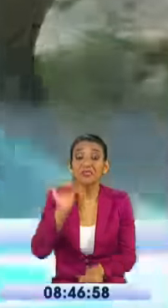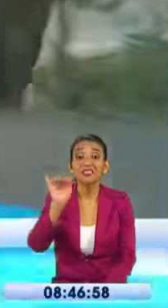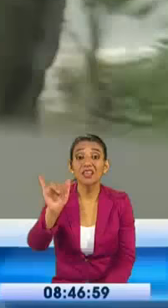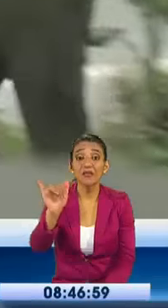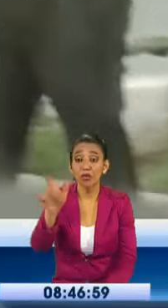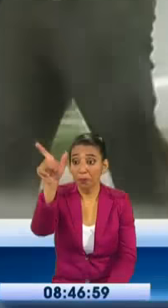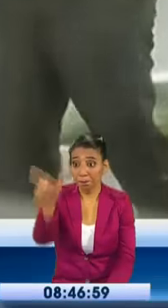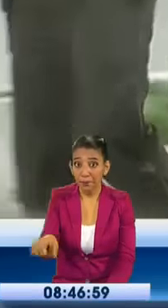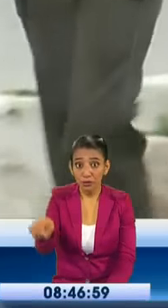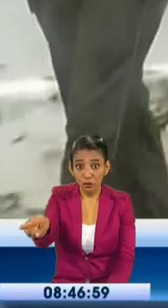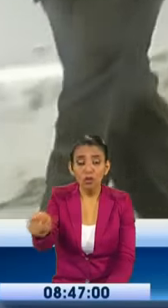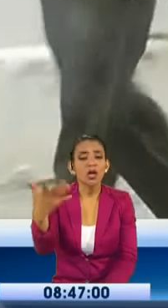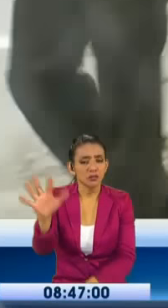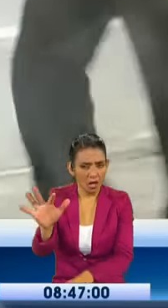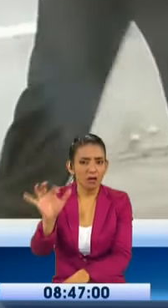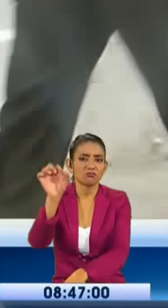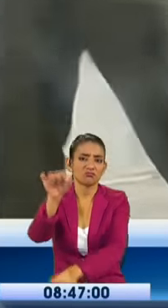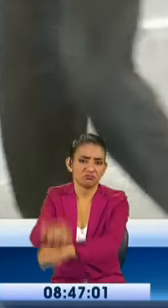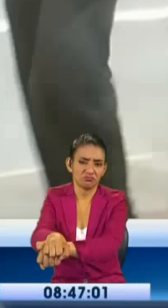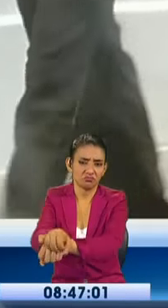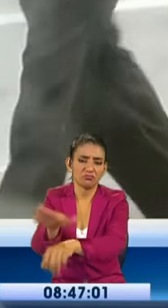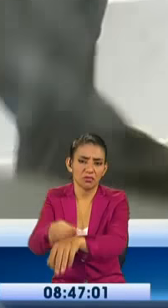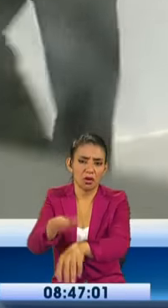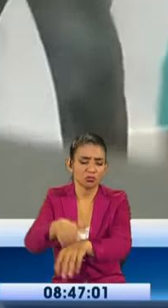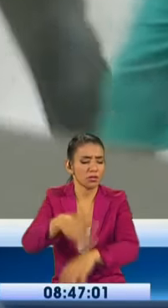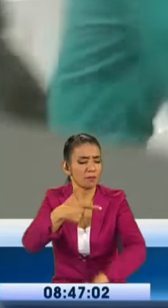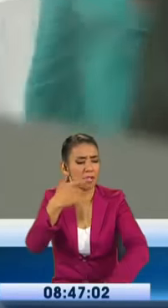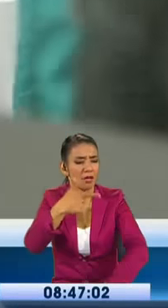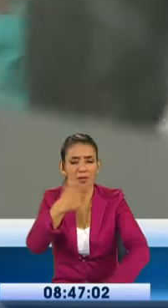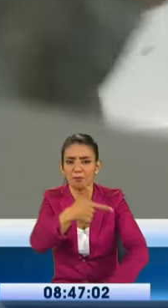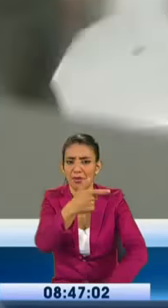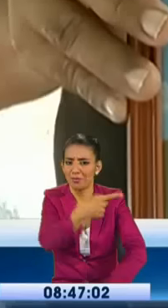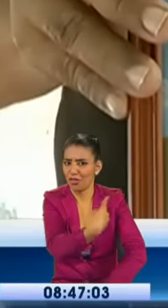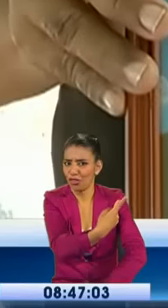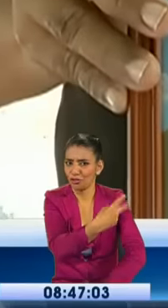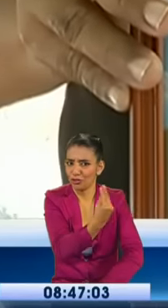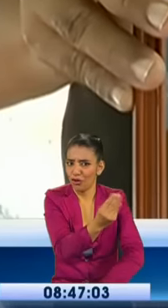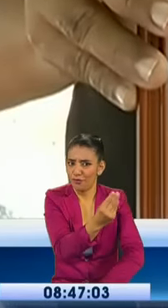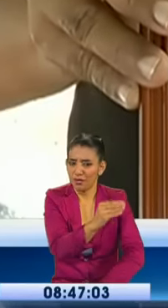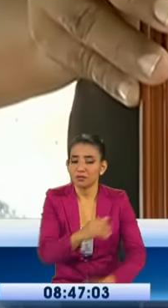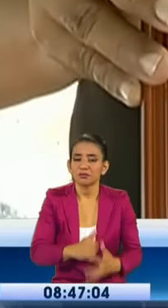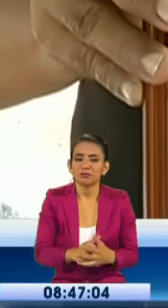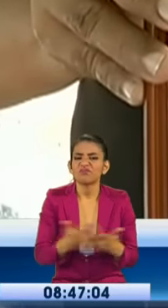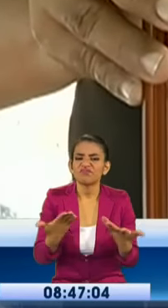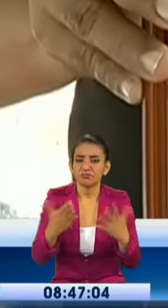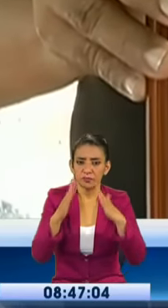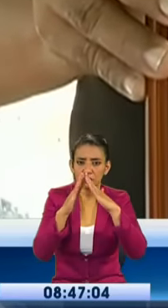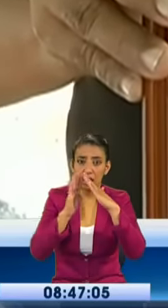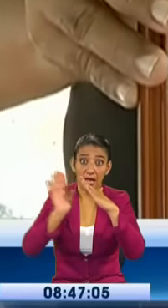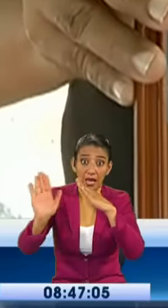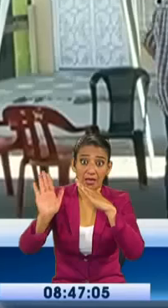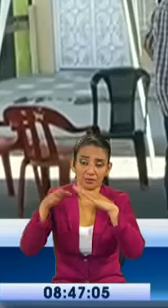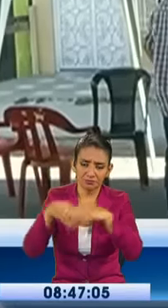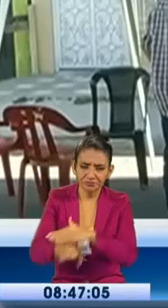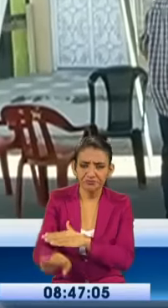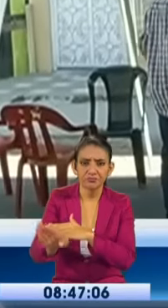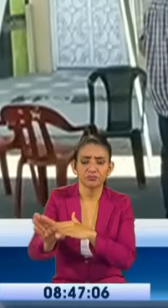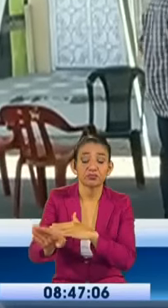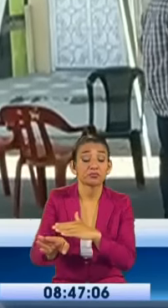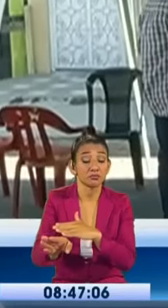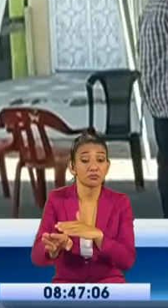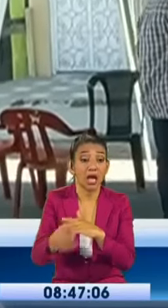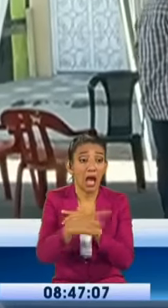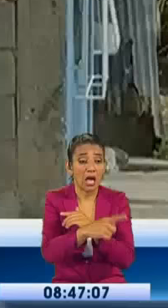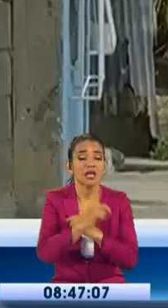detenido como el presunto autor del doble crimen por elementos de la policía. En la casa de Kevin Samuel, su tío dijo que abrazaba